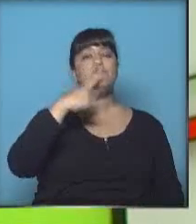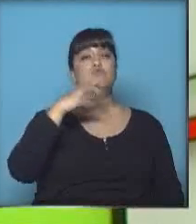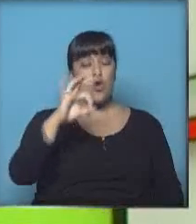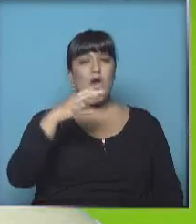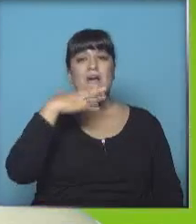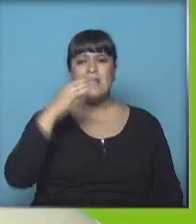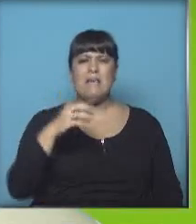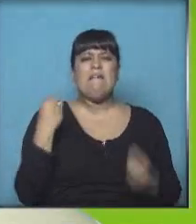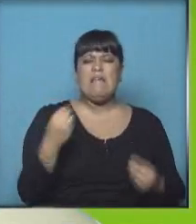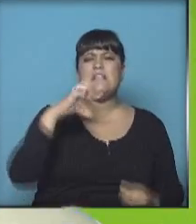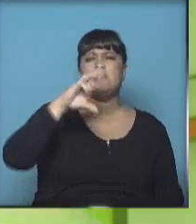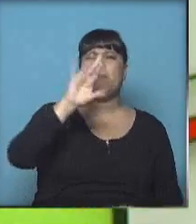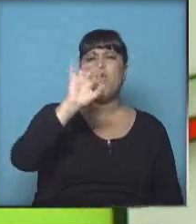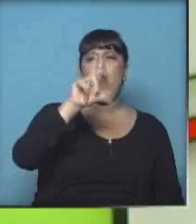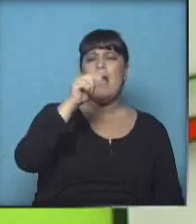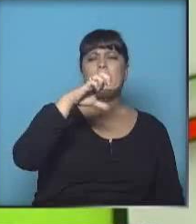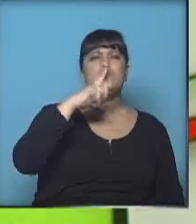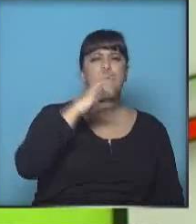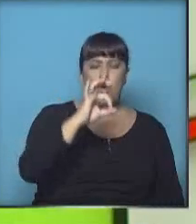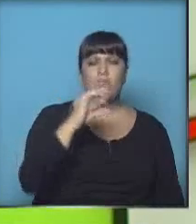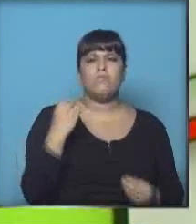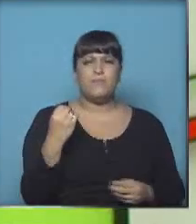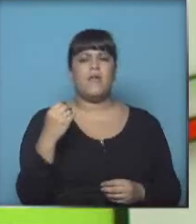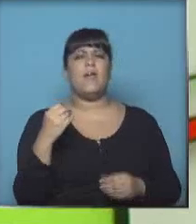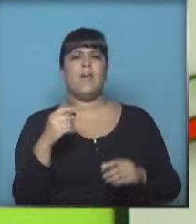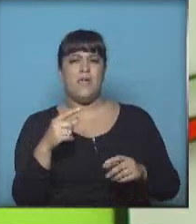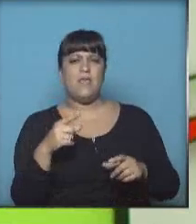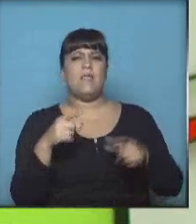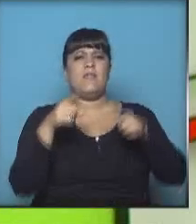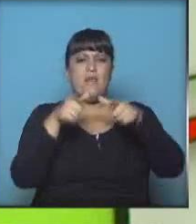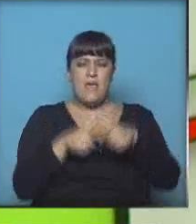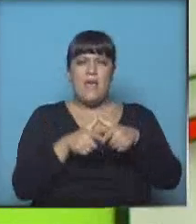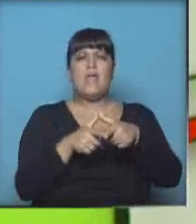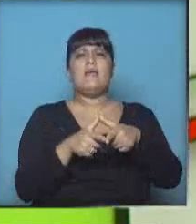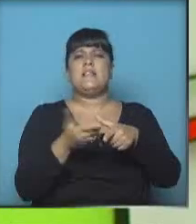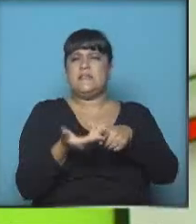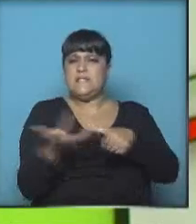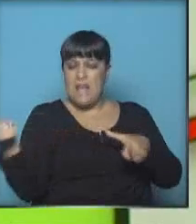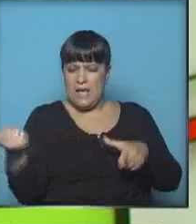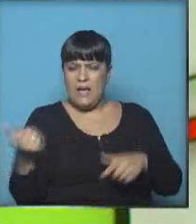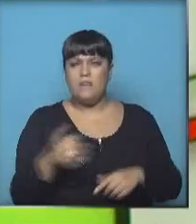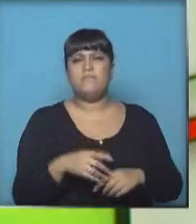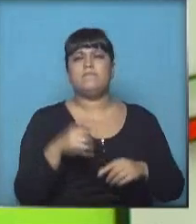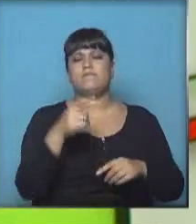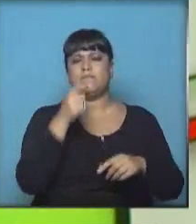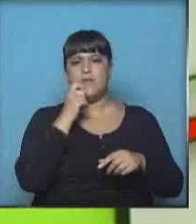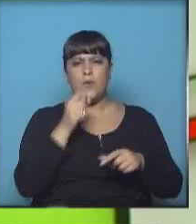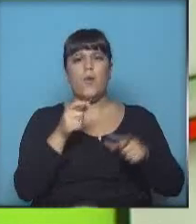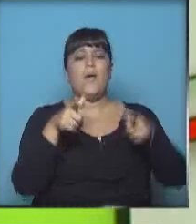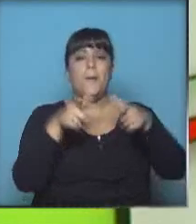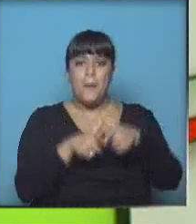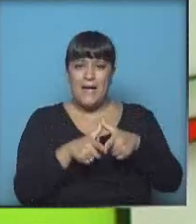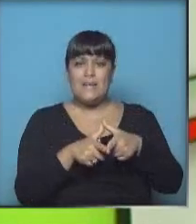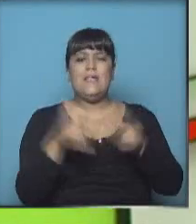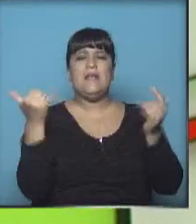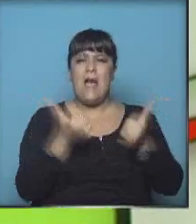hay ¿qué síntomas. Es el prolapso? A ver. El prolapso es el descenso de los genitales internos. Ok. O, digamos, asomando por vagina, incluso hay veces en que